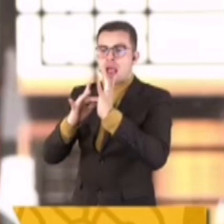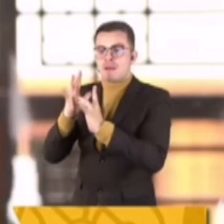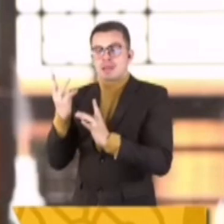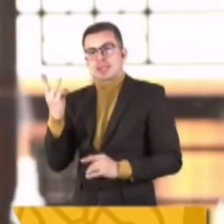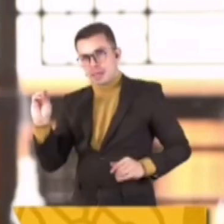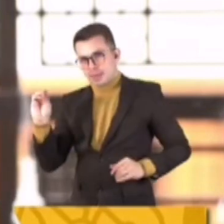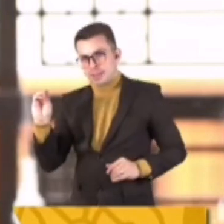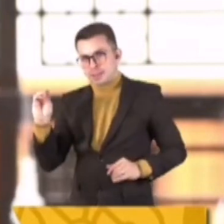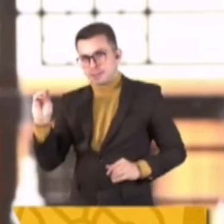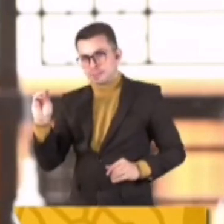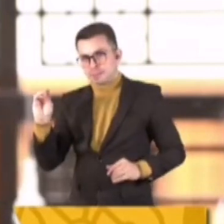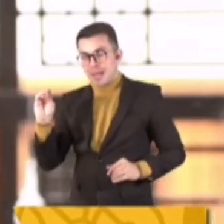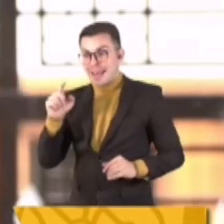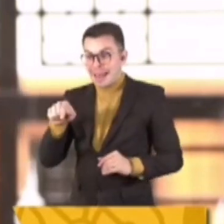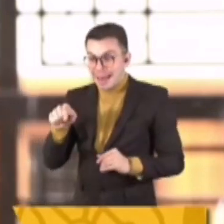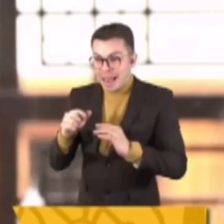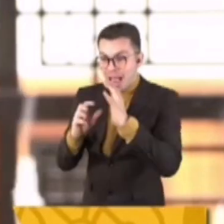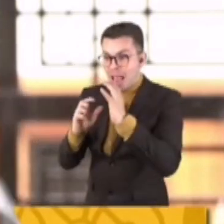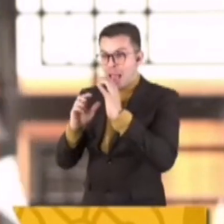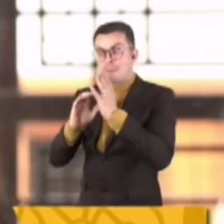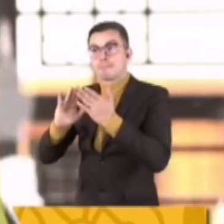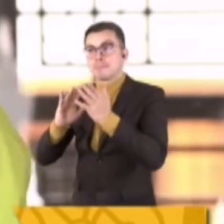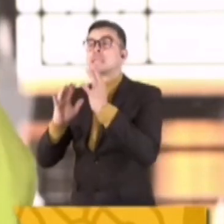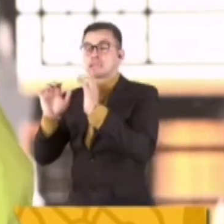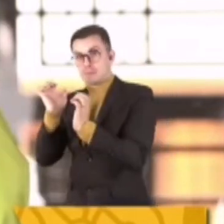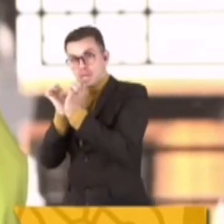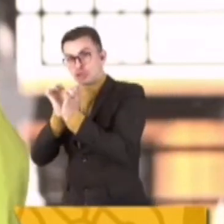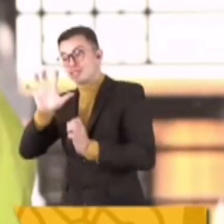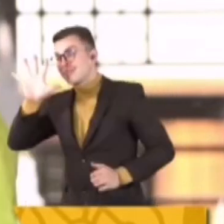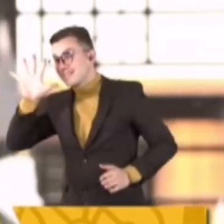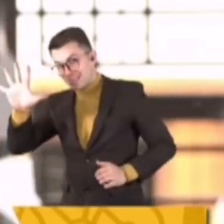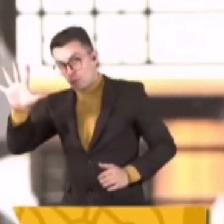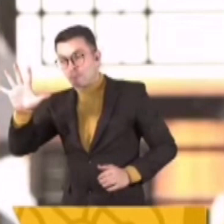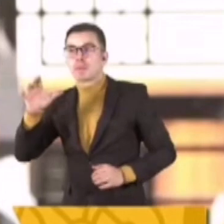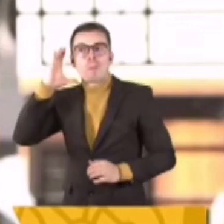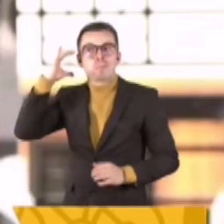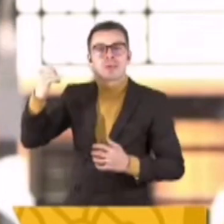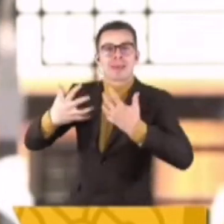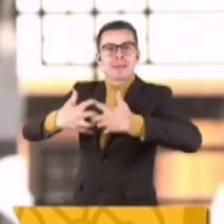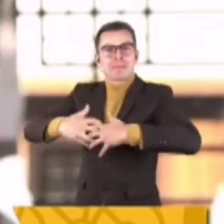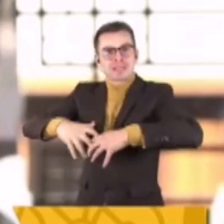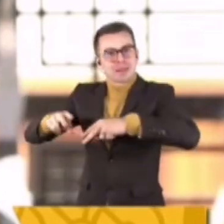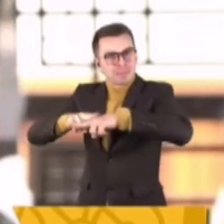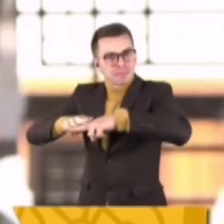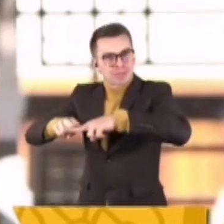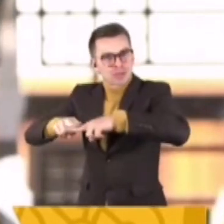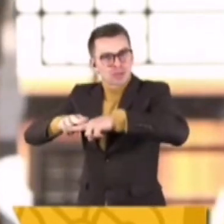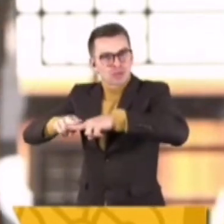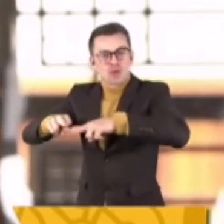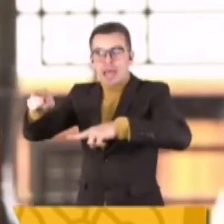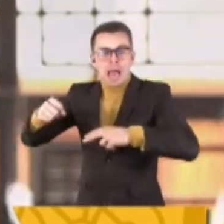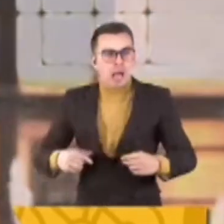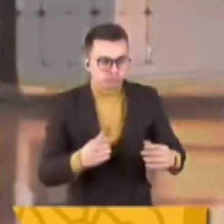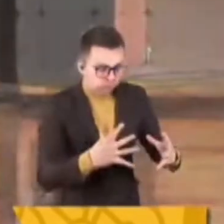cura vence entonces el 5 de mayo. La empresa Metro ha decidido acoger la recomendación